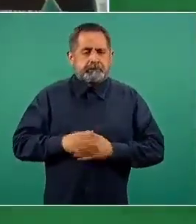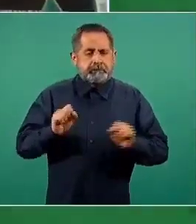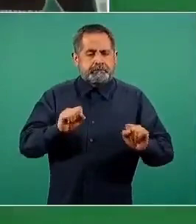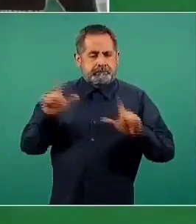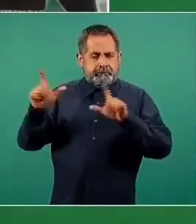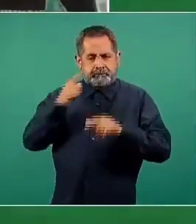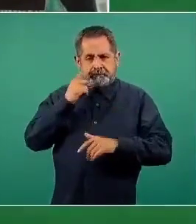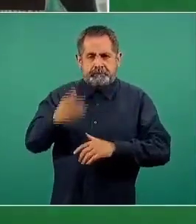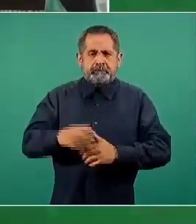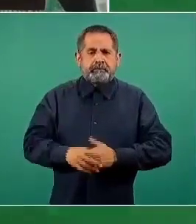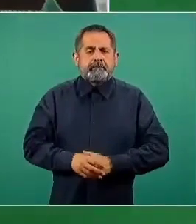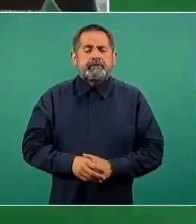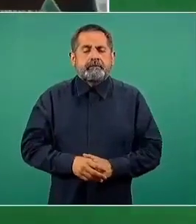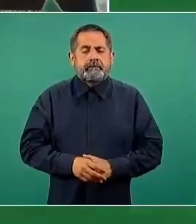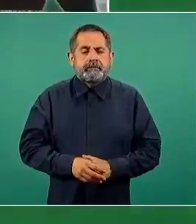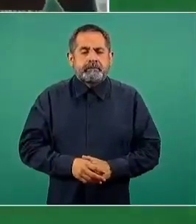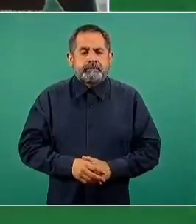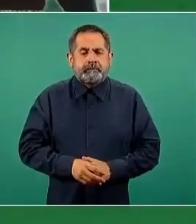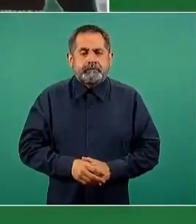favor.